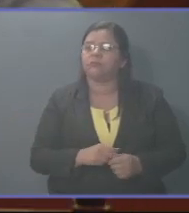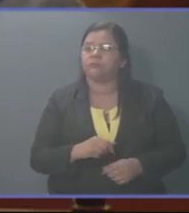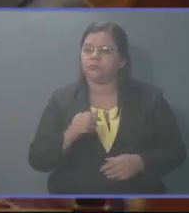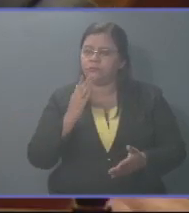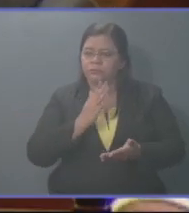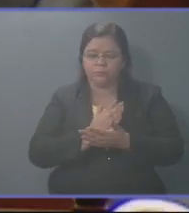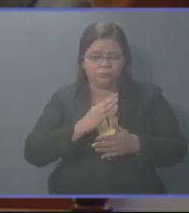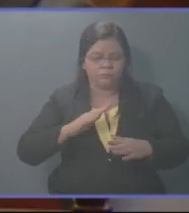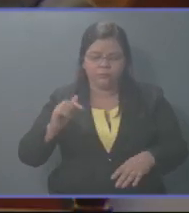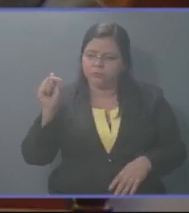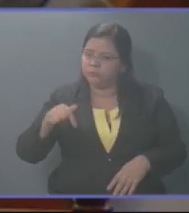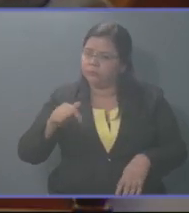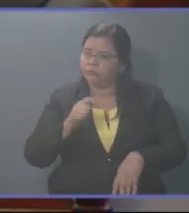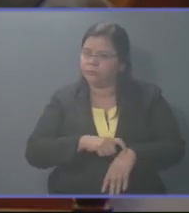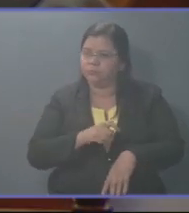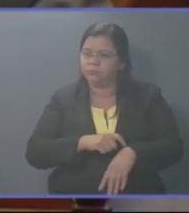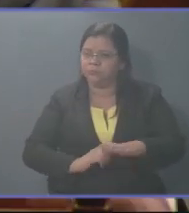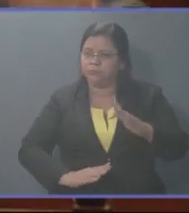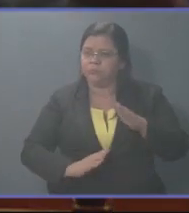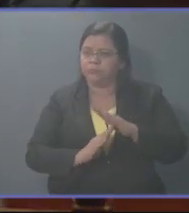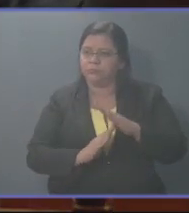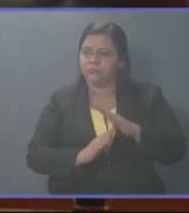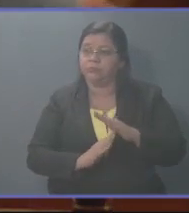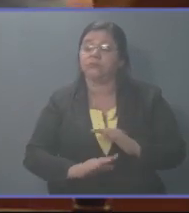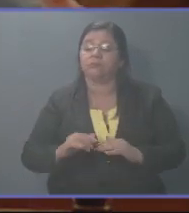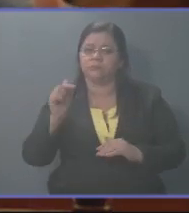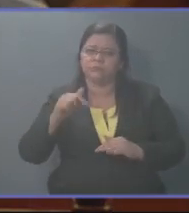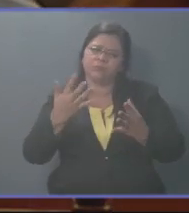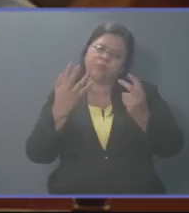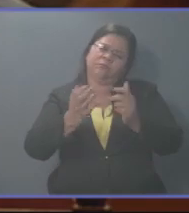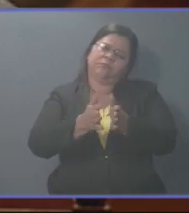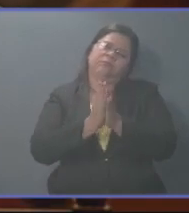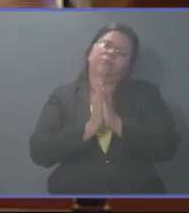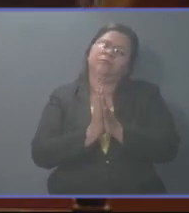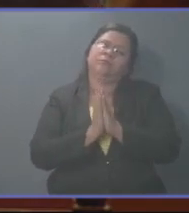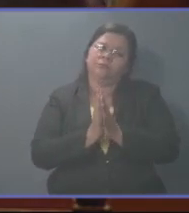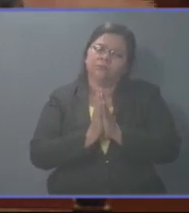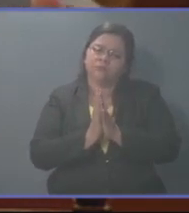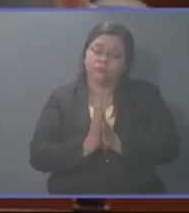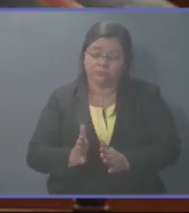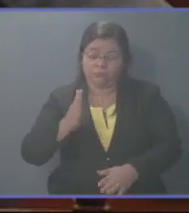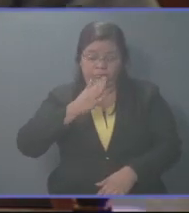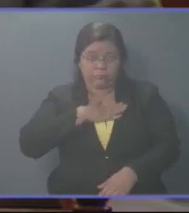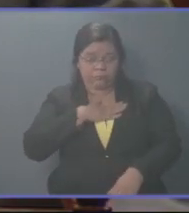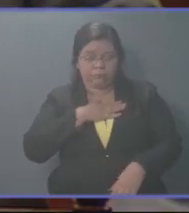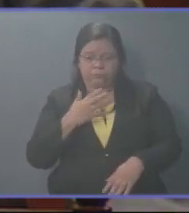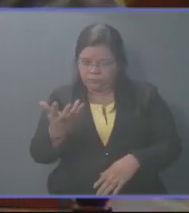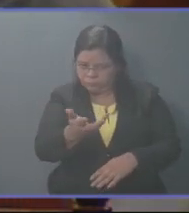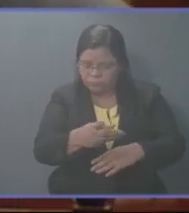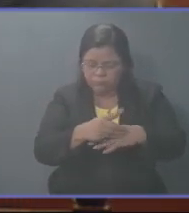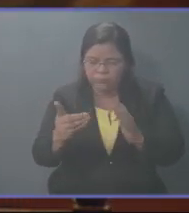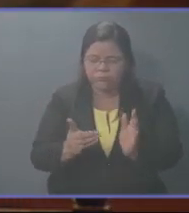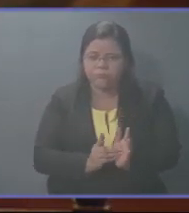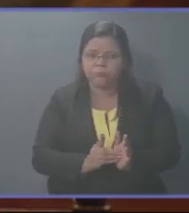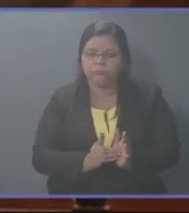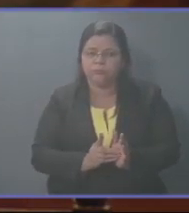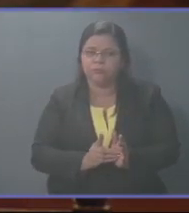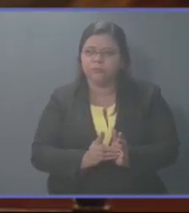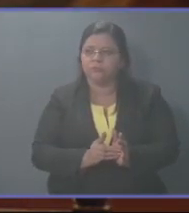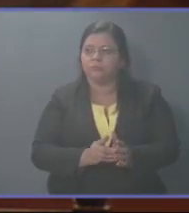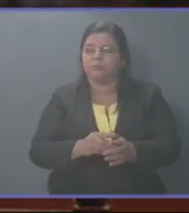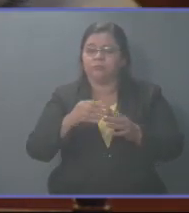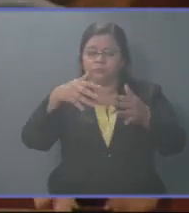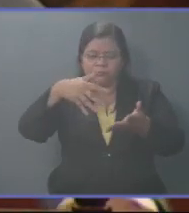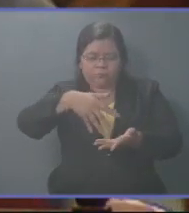esos momentos. Hoy les pido, como diputados, y la bendición del